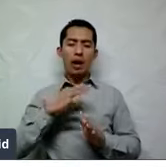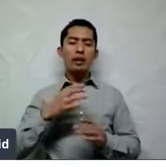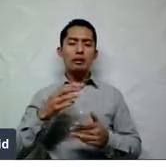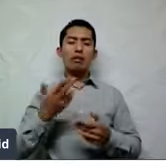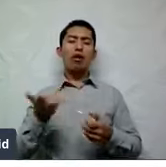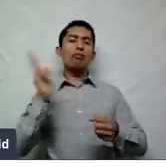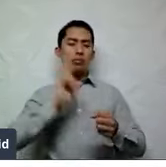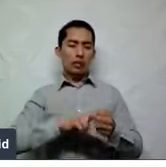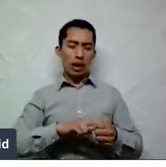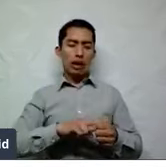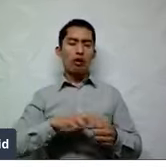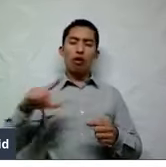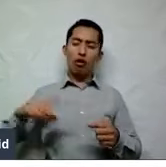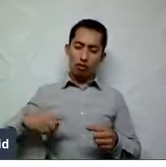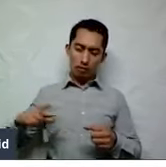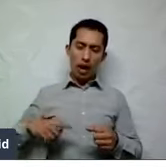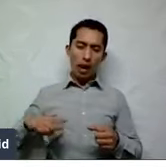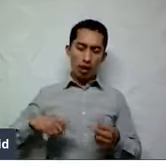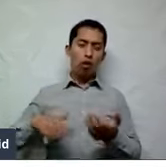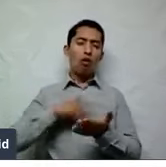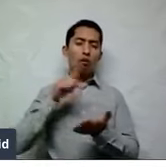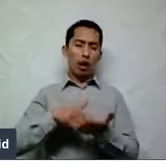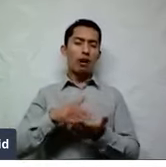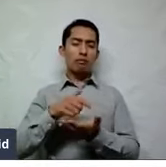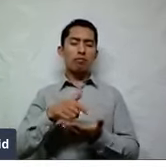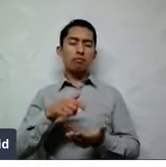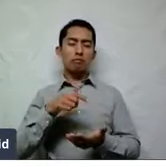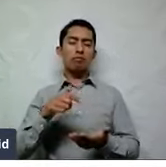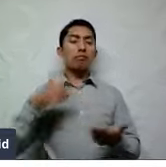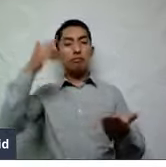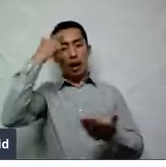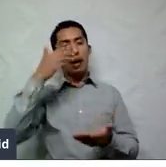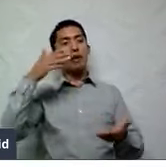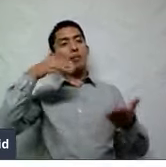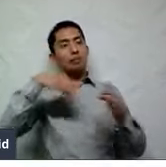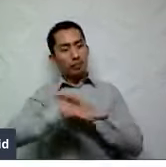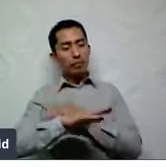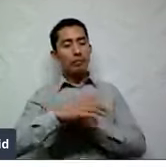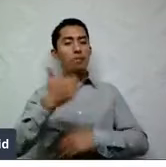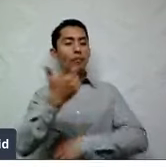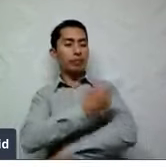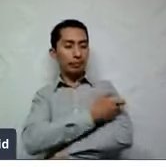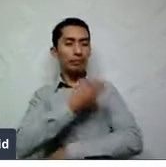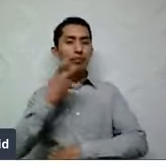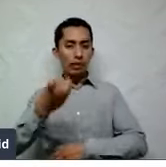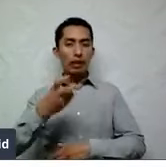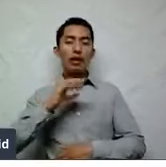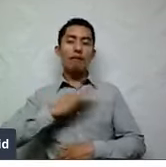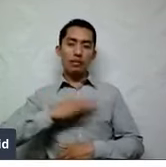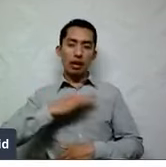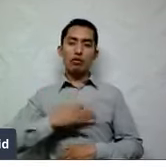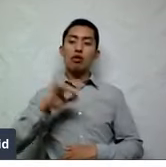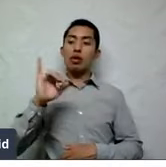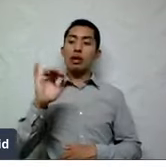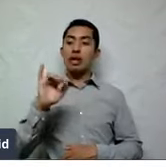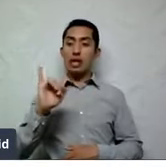salud de gobierno, en el sector salud, de vacunación contra virus de influenza. Entonces, hay que los que